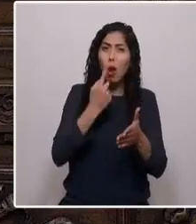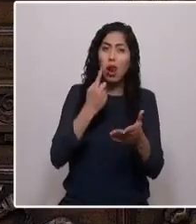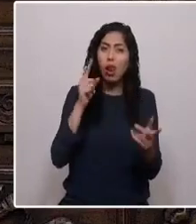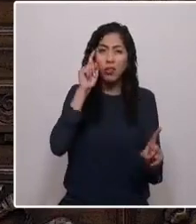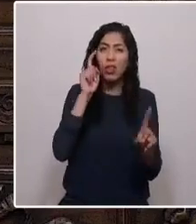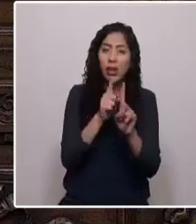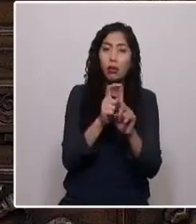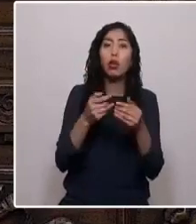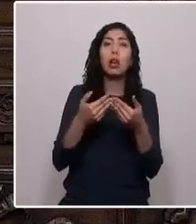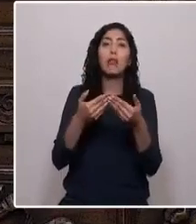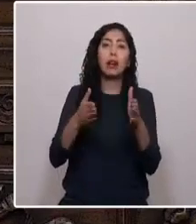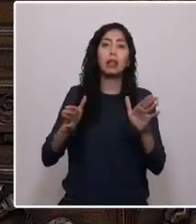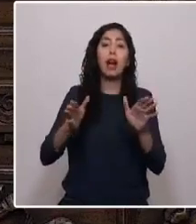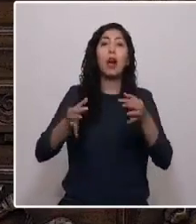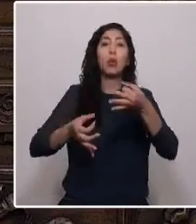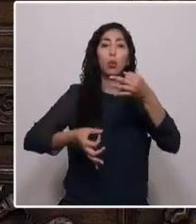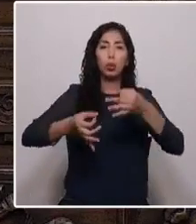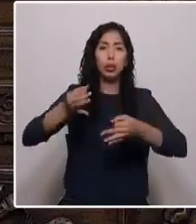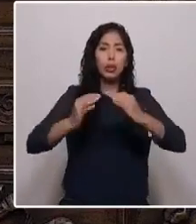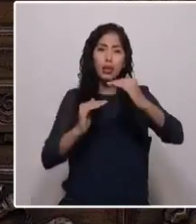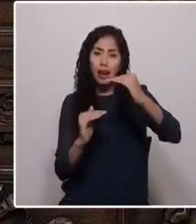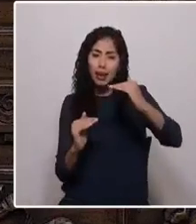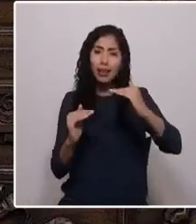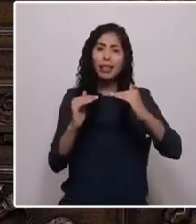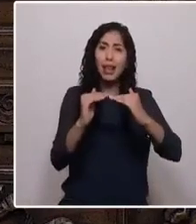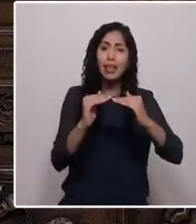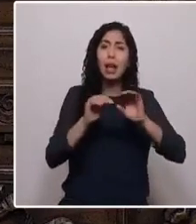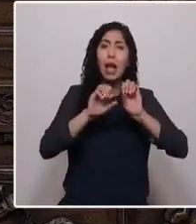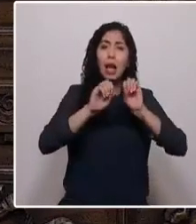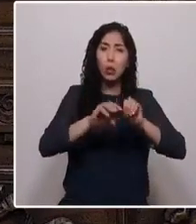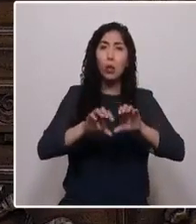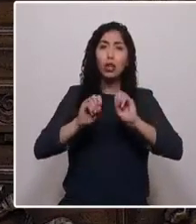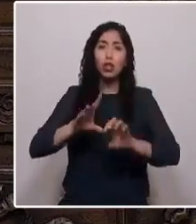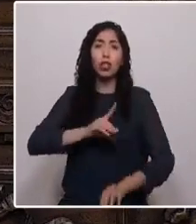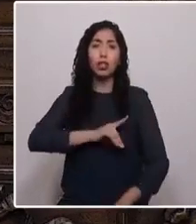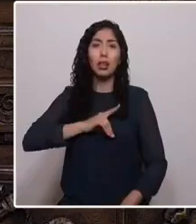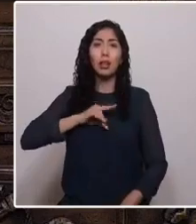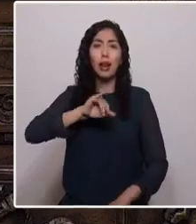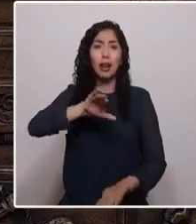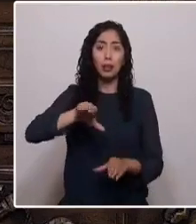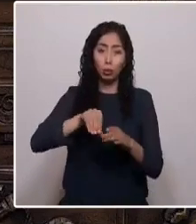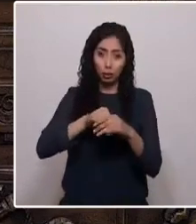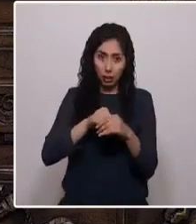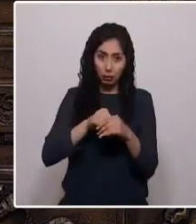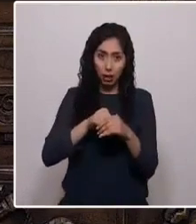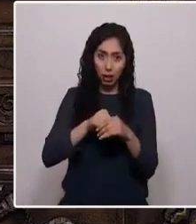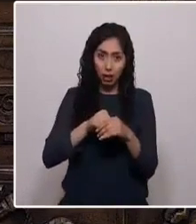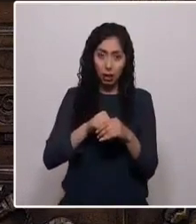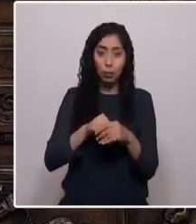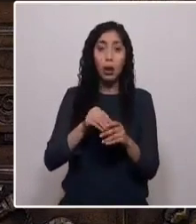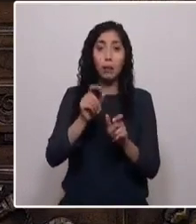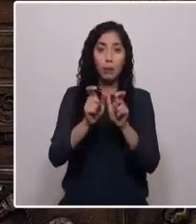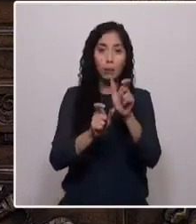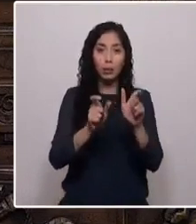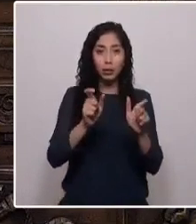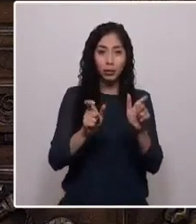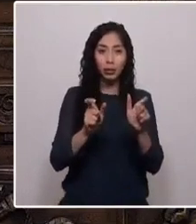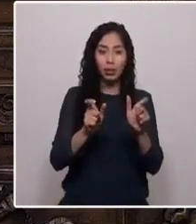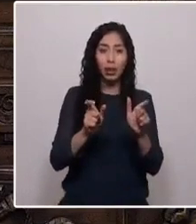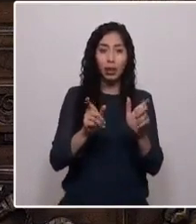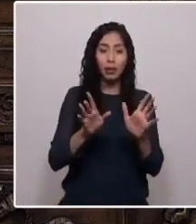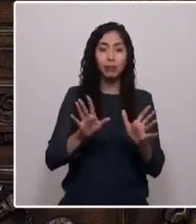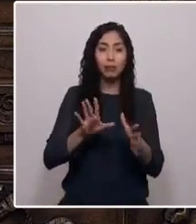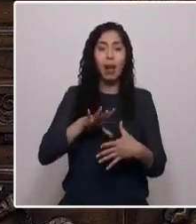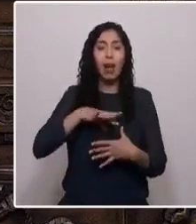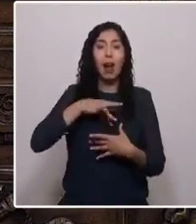la justicia, la equidad, la educación digna e inclusiva, por los que cultivan el alma de nuestros pueblos, por